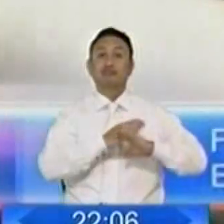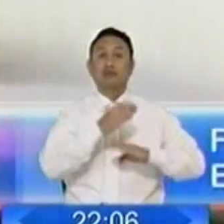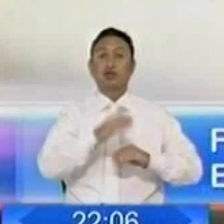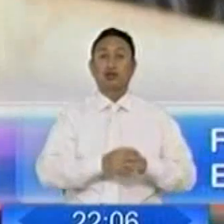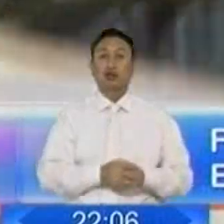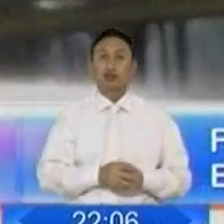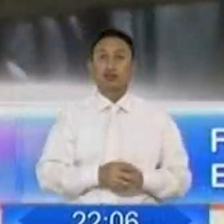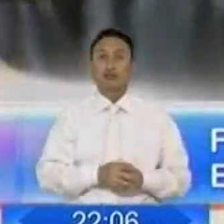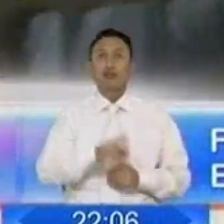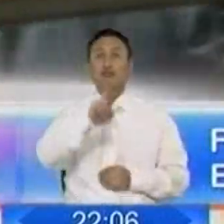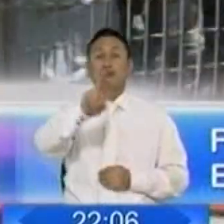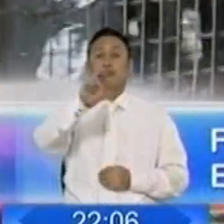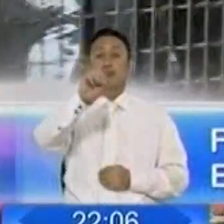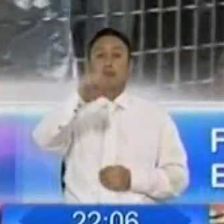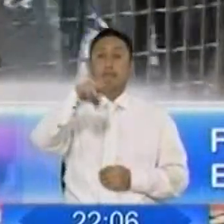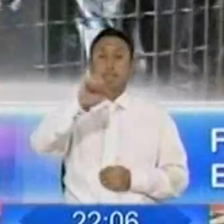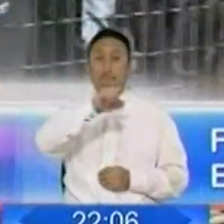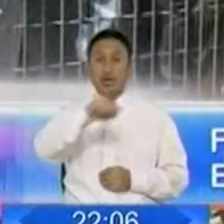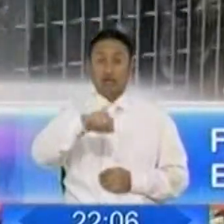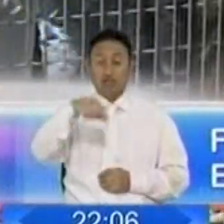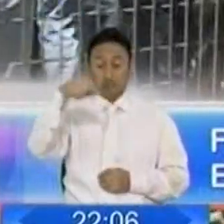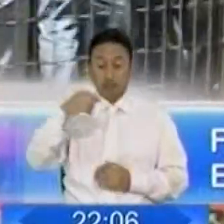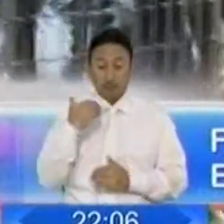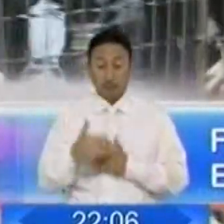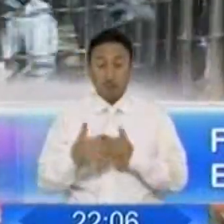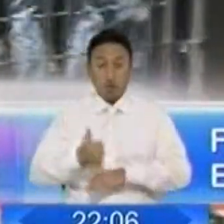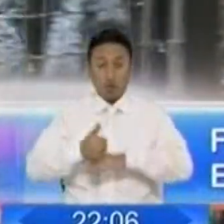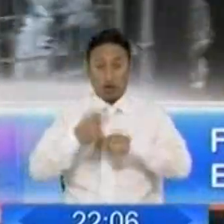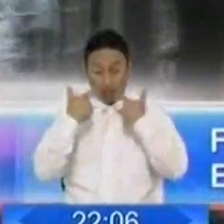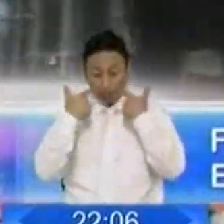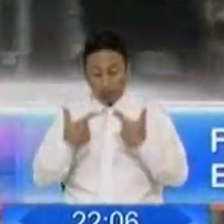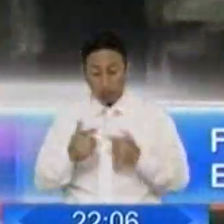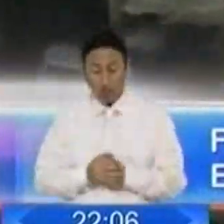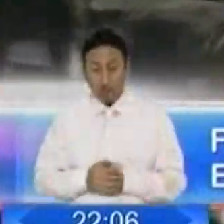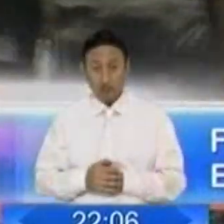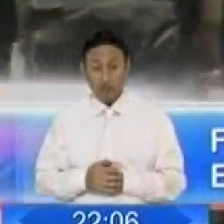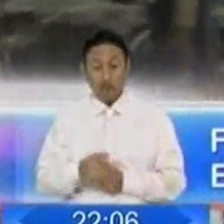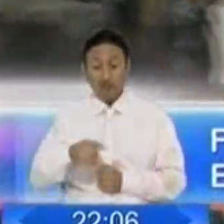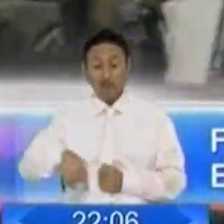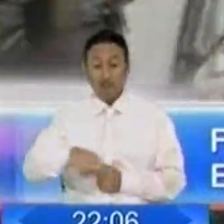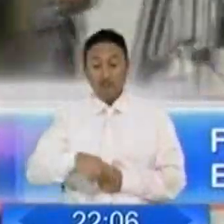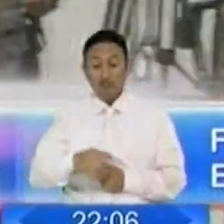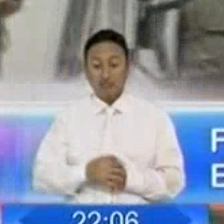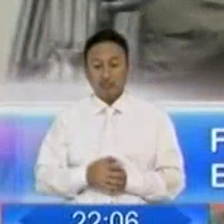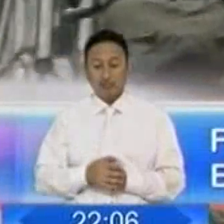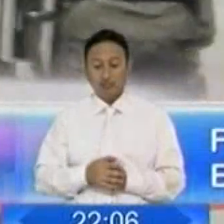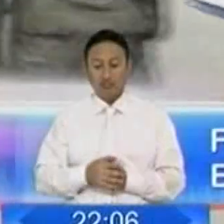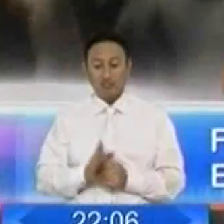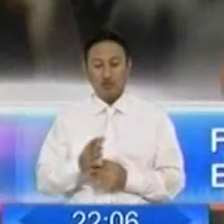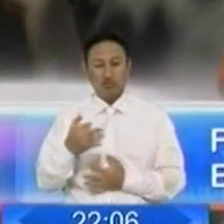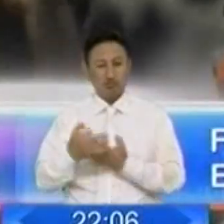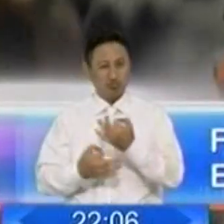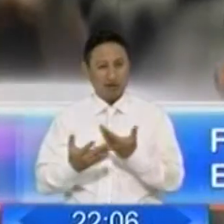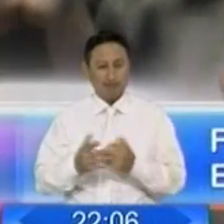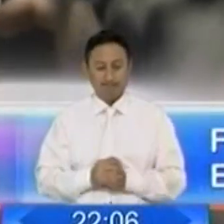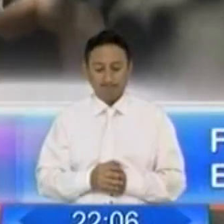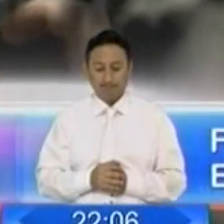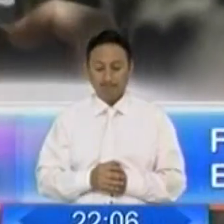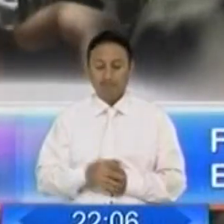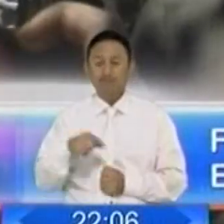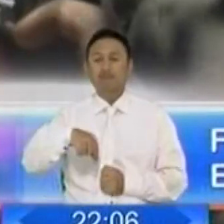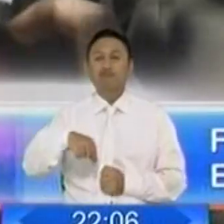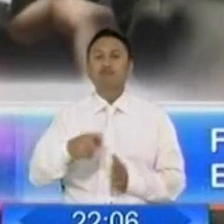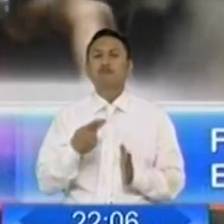Ramiro Rivadeneira, mencionó que vigilará la acción de las autoridades para evitar vicios en el proceso de investigación. Porque lo que ha ocurrido